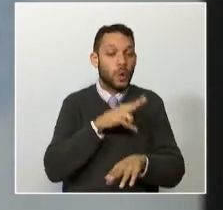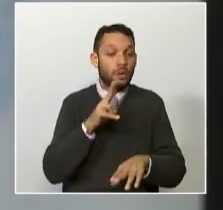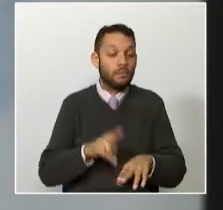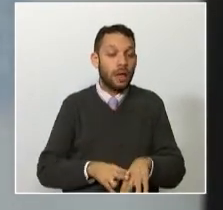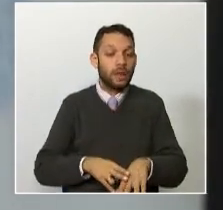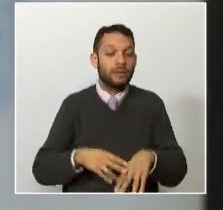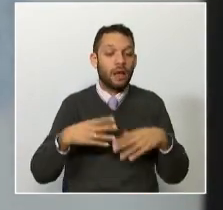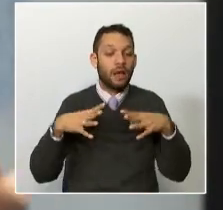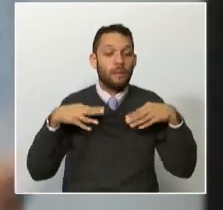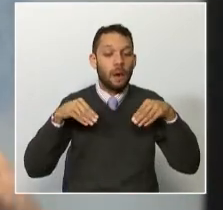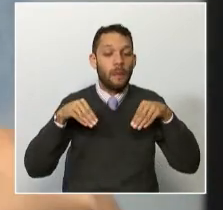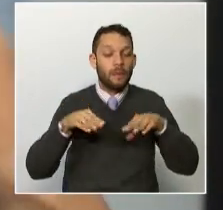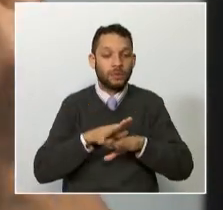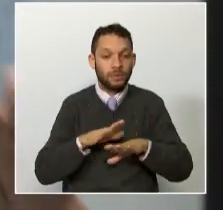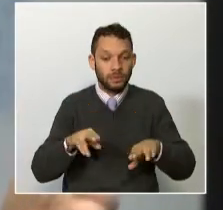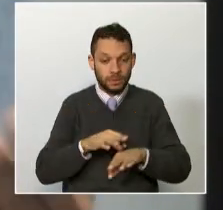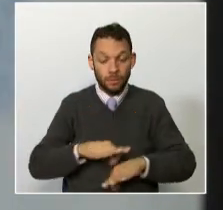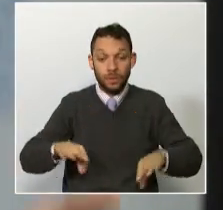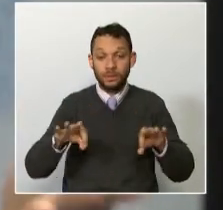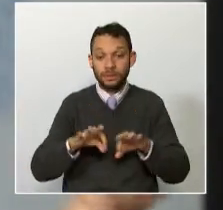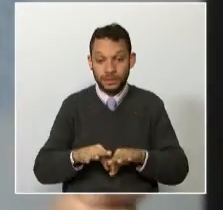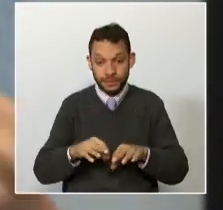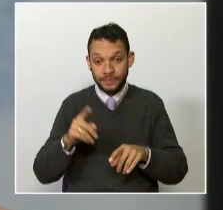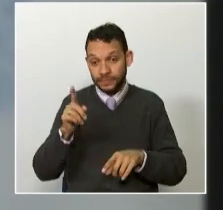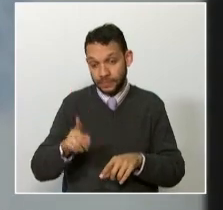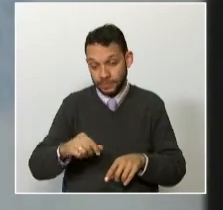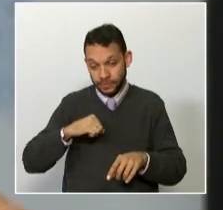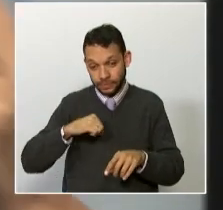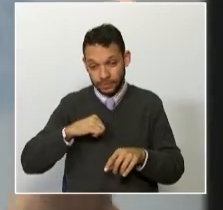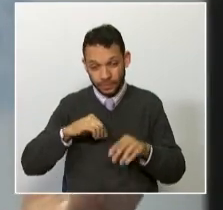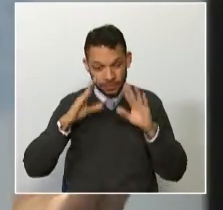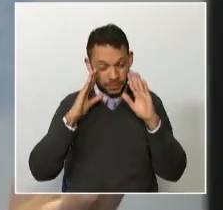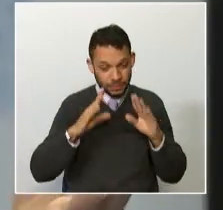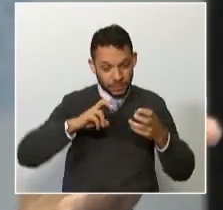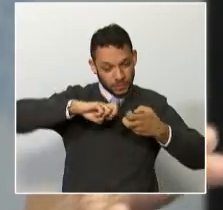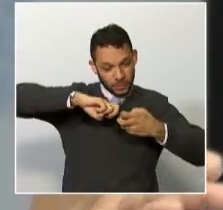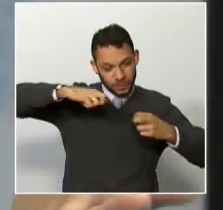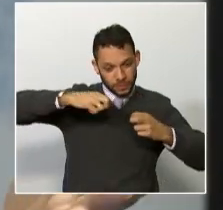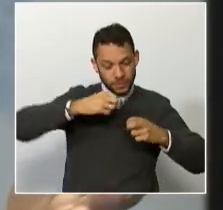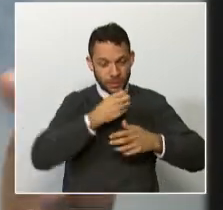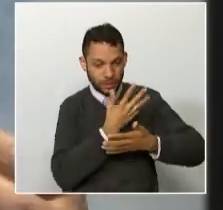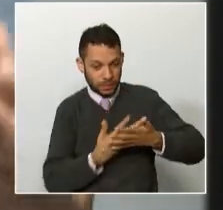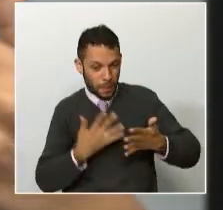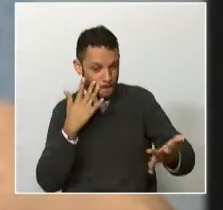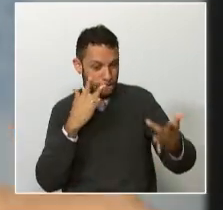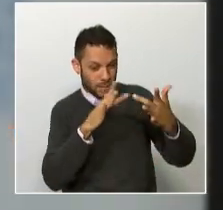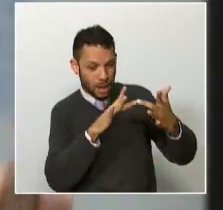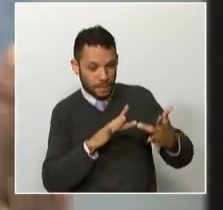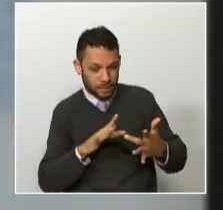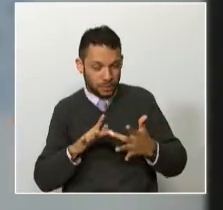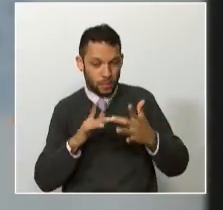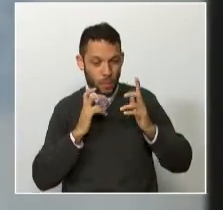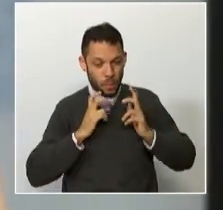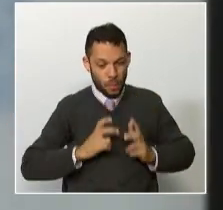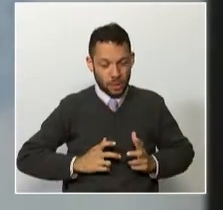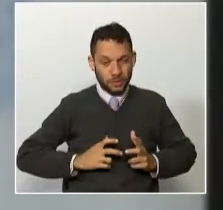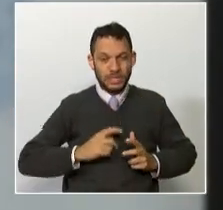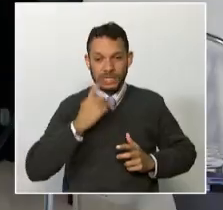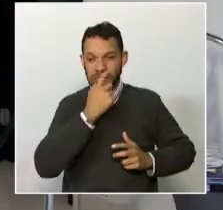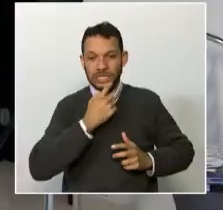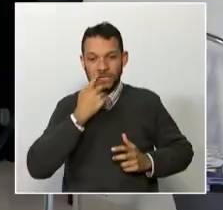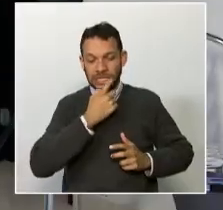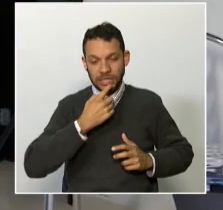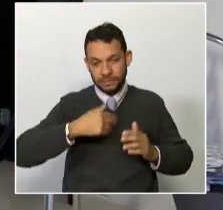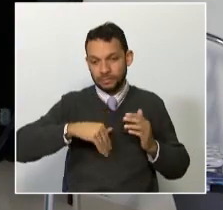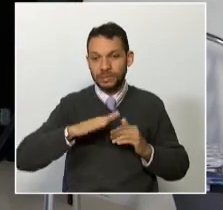deglución. Y miren que la deglución también tiene mucho que ver con la parte de la articulación temporomandibular y la parte de odontología y todo